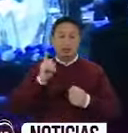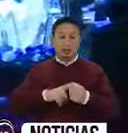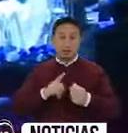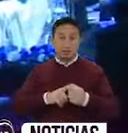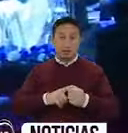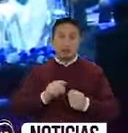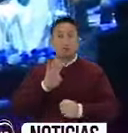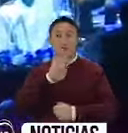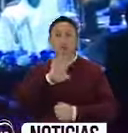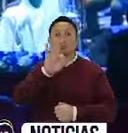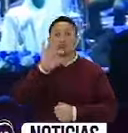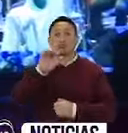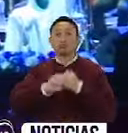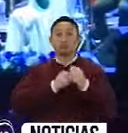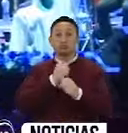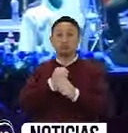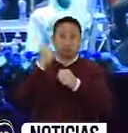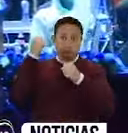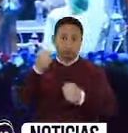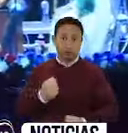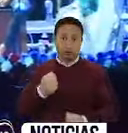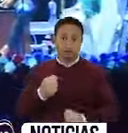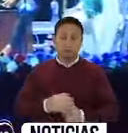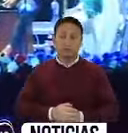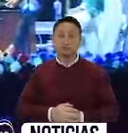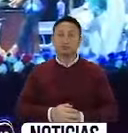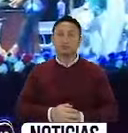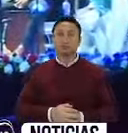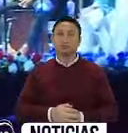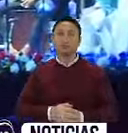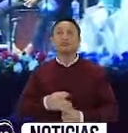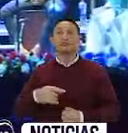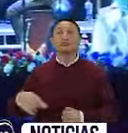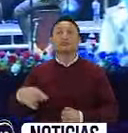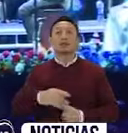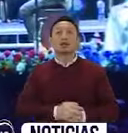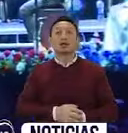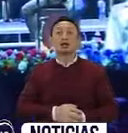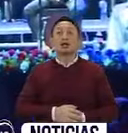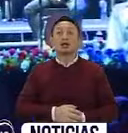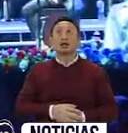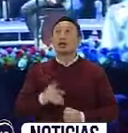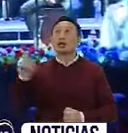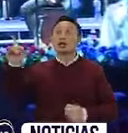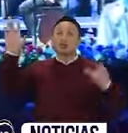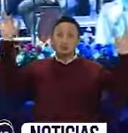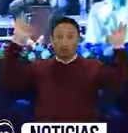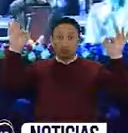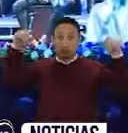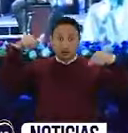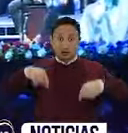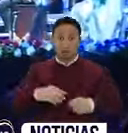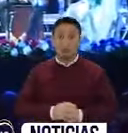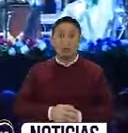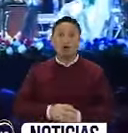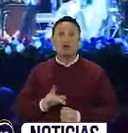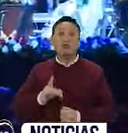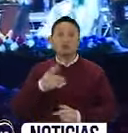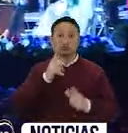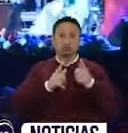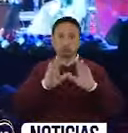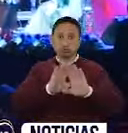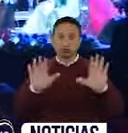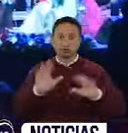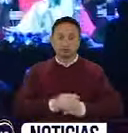los 490 años de fundación de Quito se realizarán sin el consumo de bebidas alcohólicas.